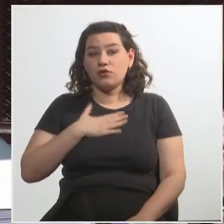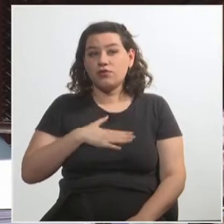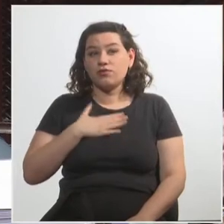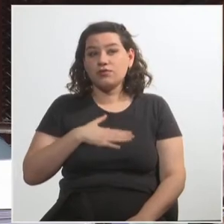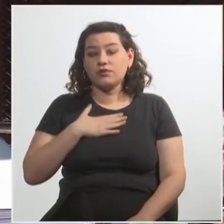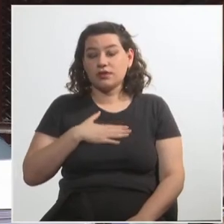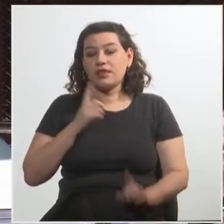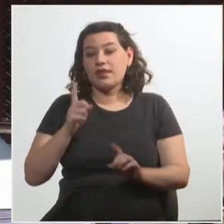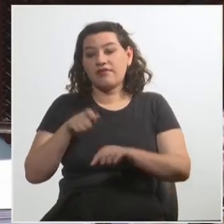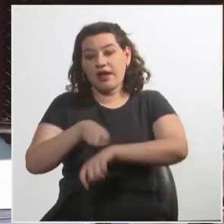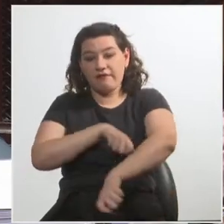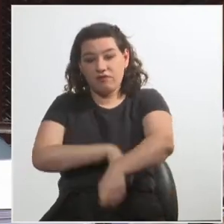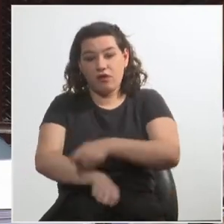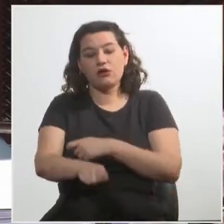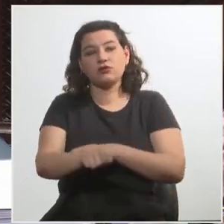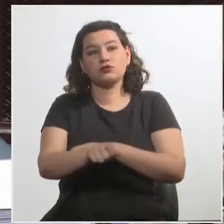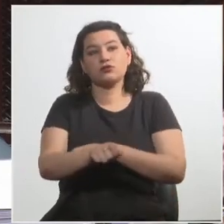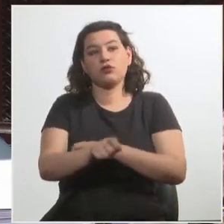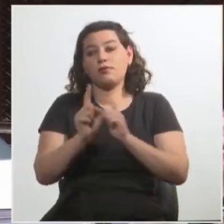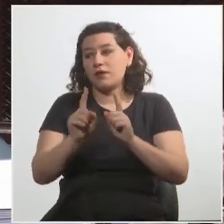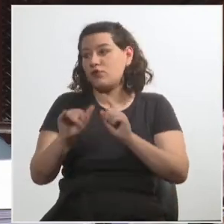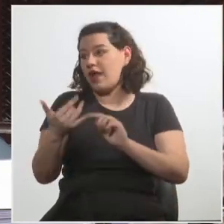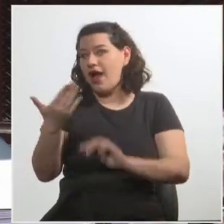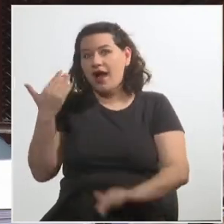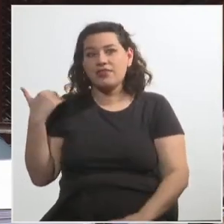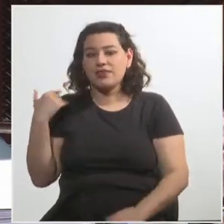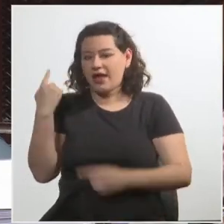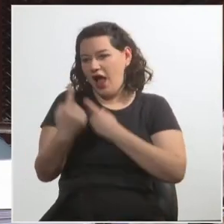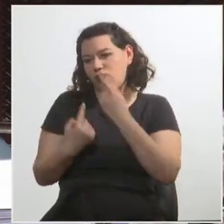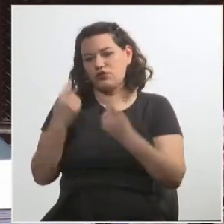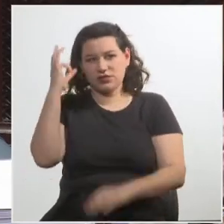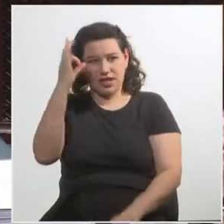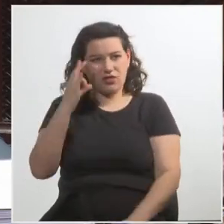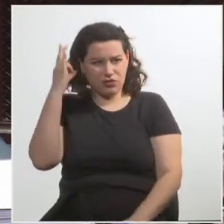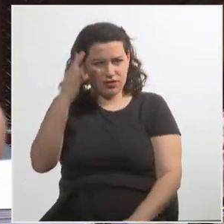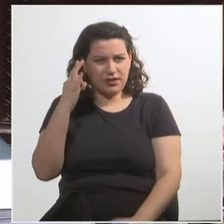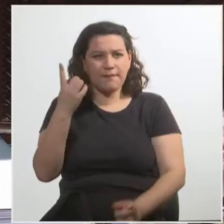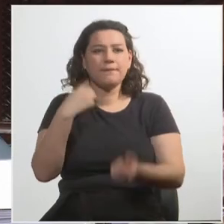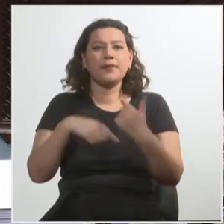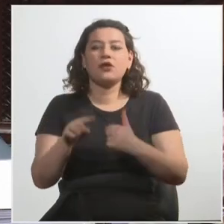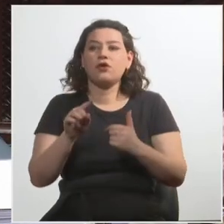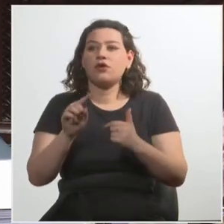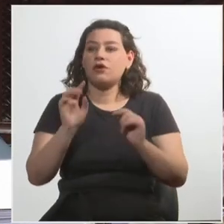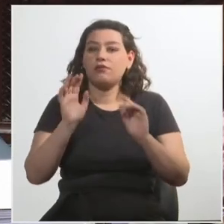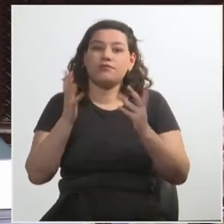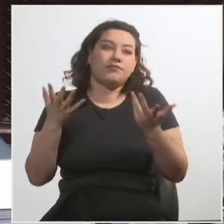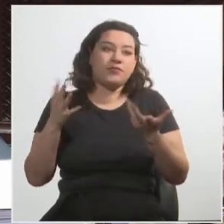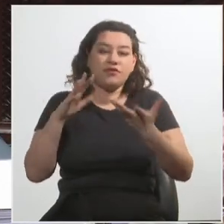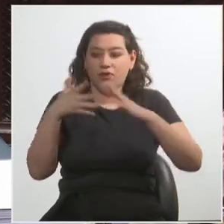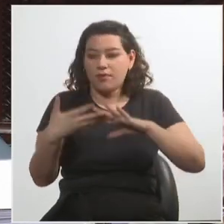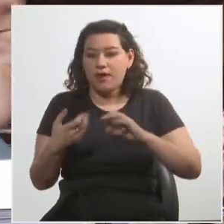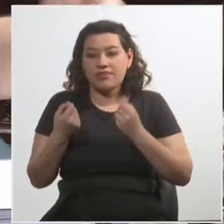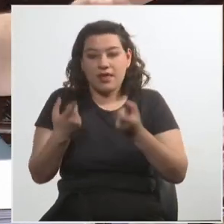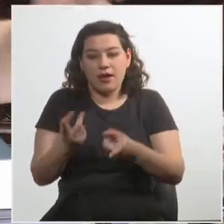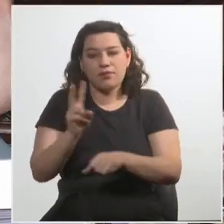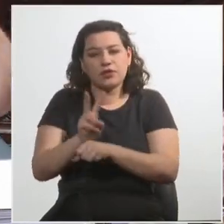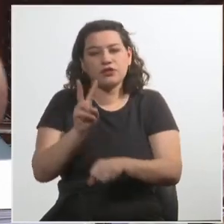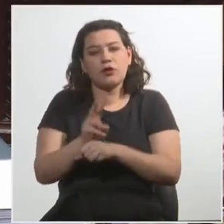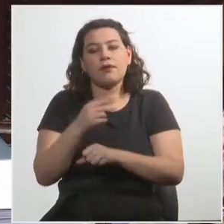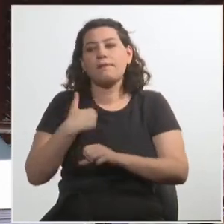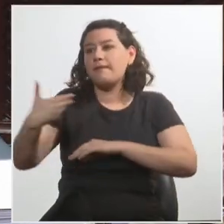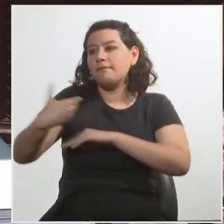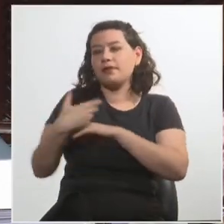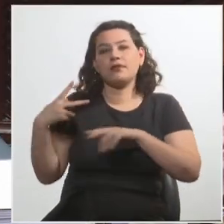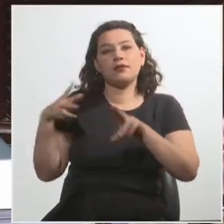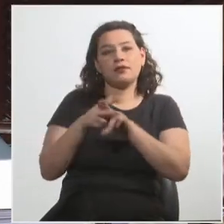que deberíamos hacer algún esfuerzo del que hicieron ya había algunos gestos de algunos senadores pero que tiene que ver con eso con generar Esa esa protección me pide una